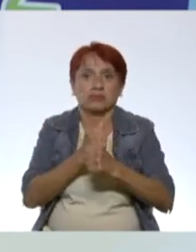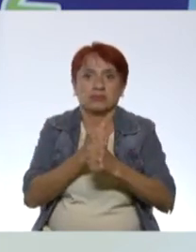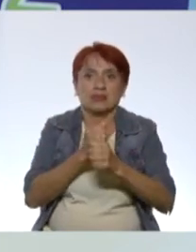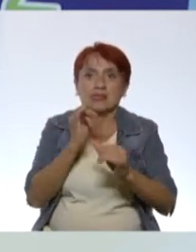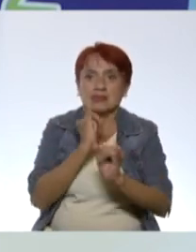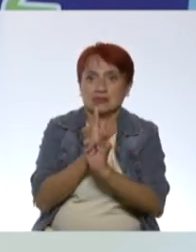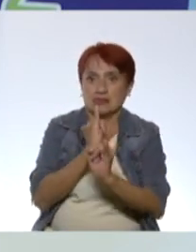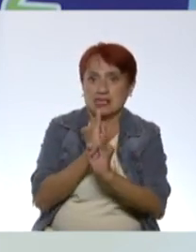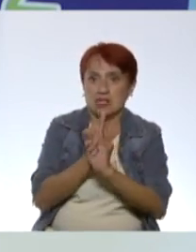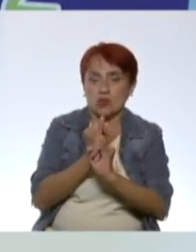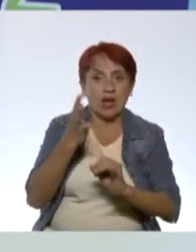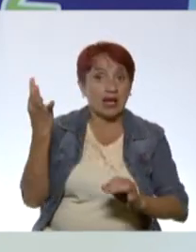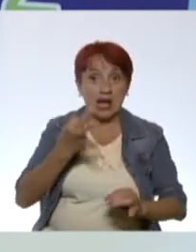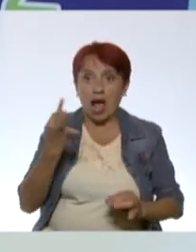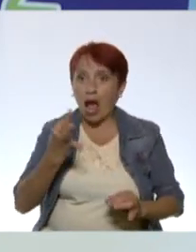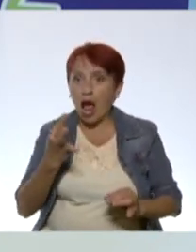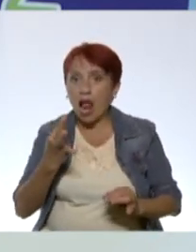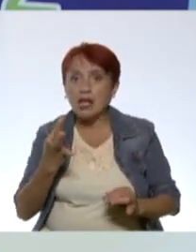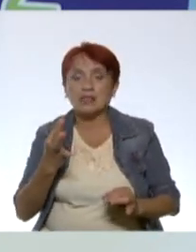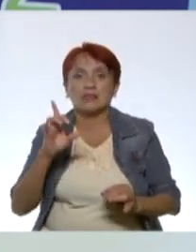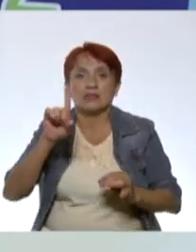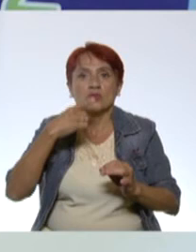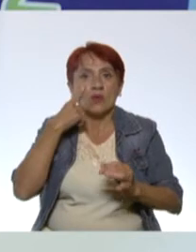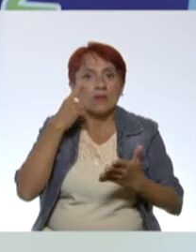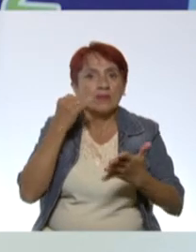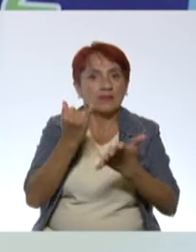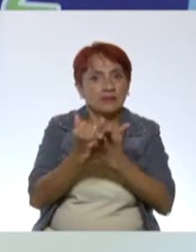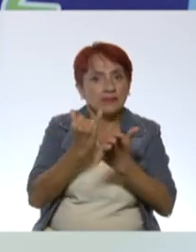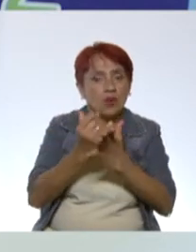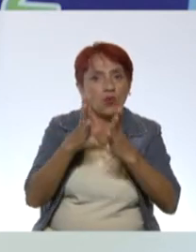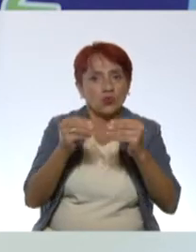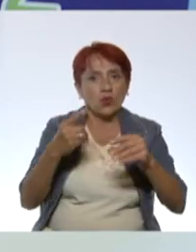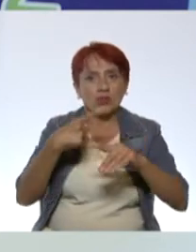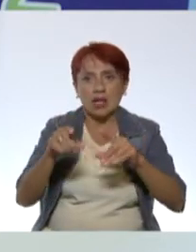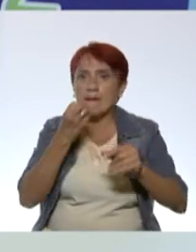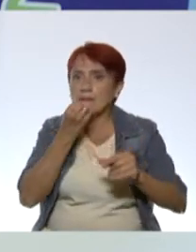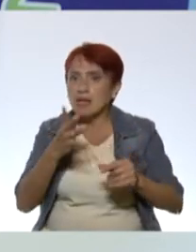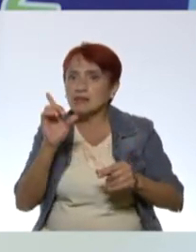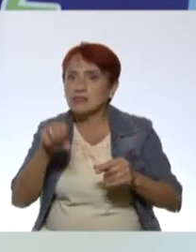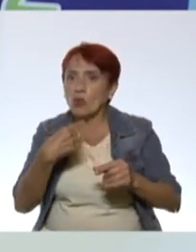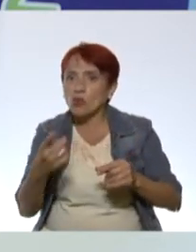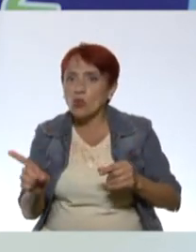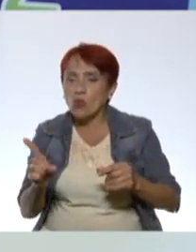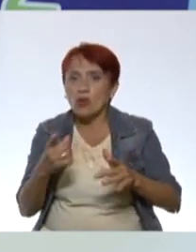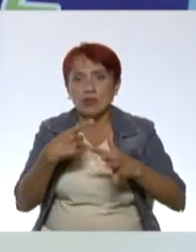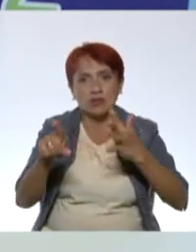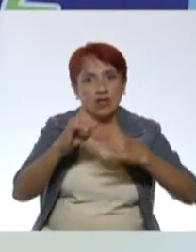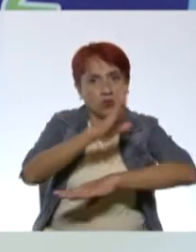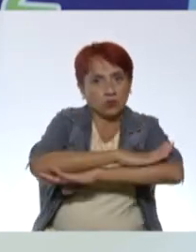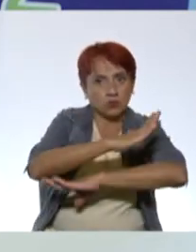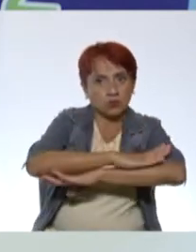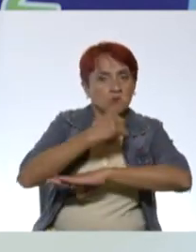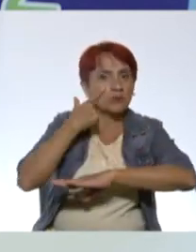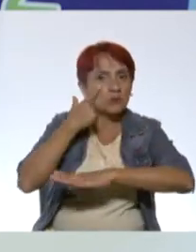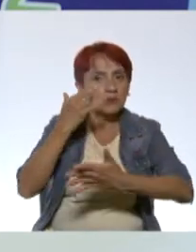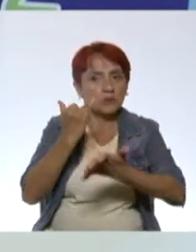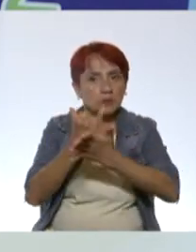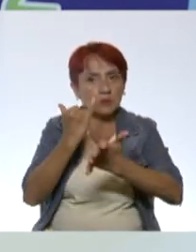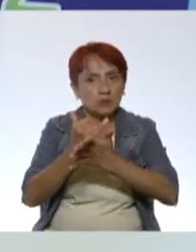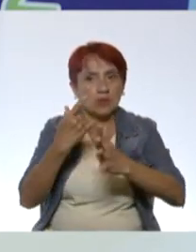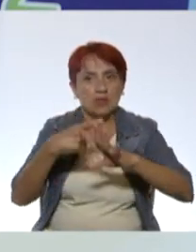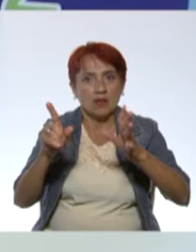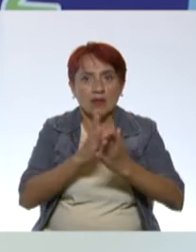web es real, no todo lo que van a ver en este tipo de páginas está bien, porque bueno, hay algunas conductas que se pueden observar que